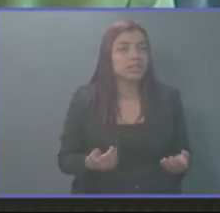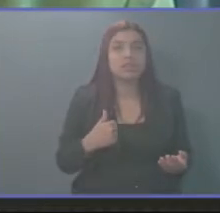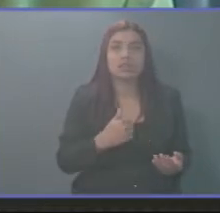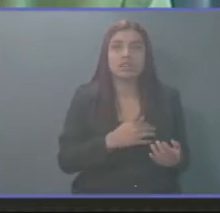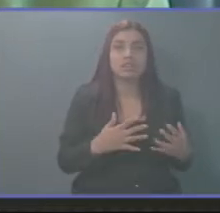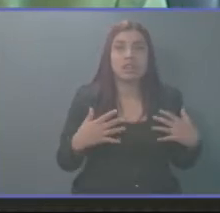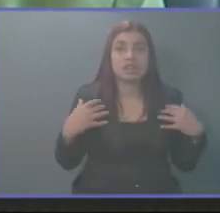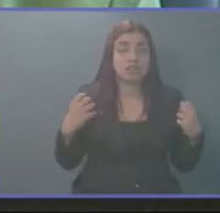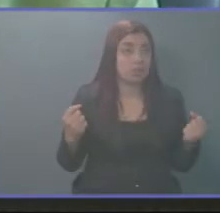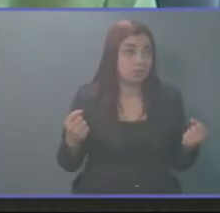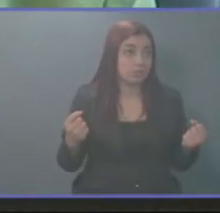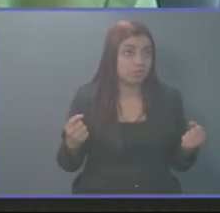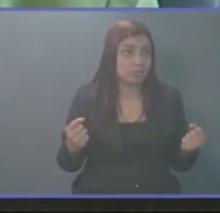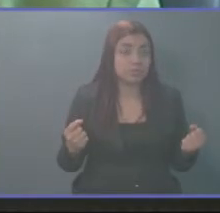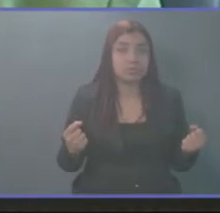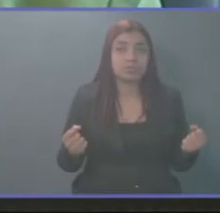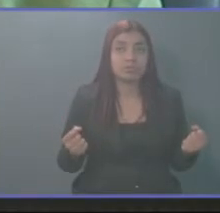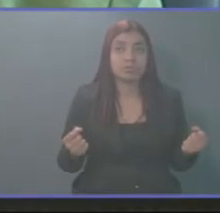Salud Pública,